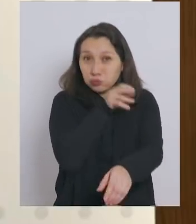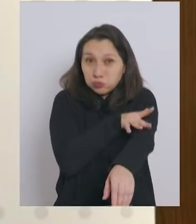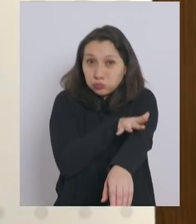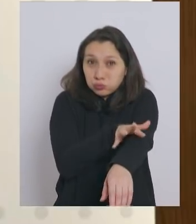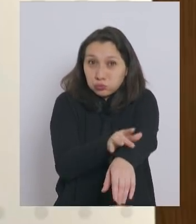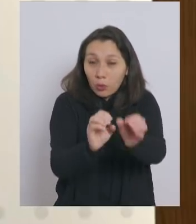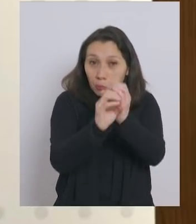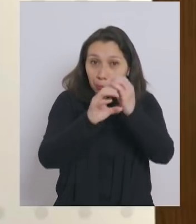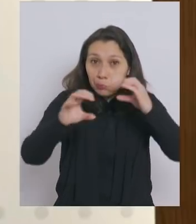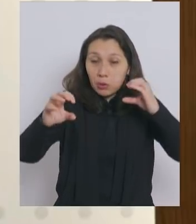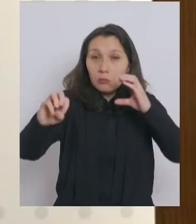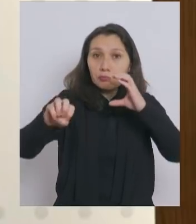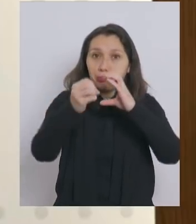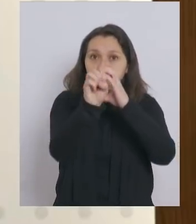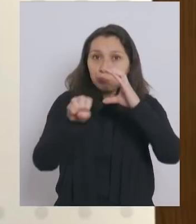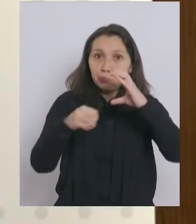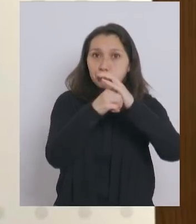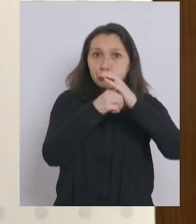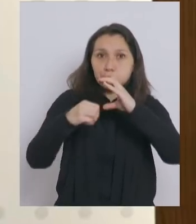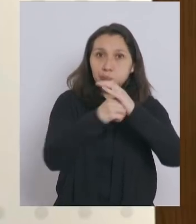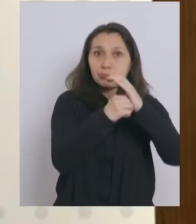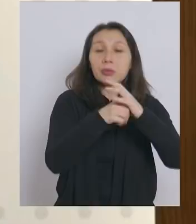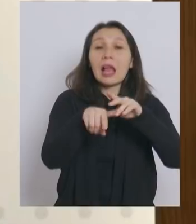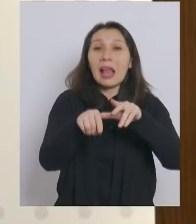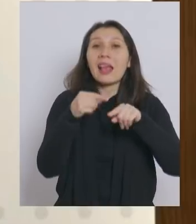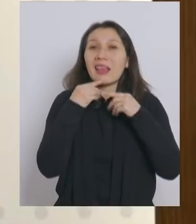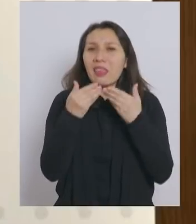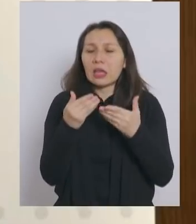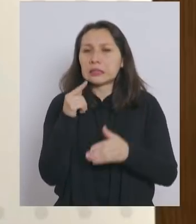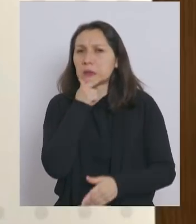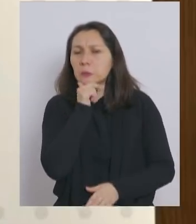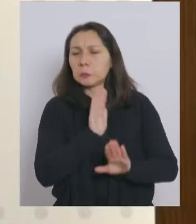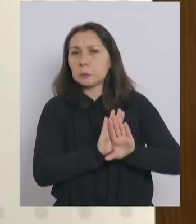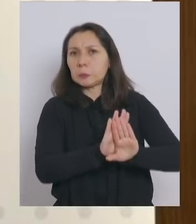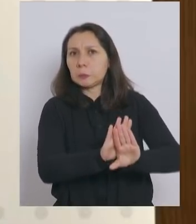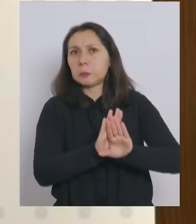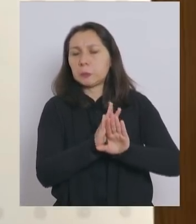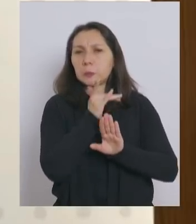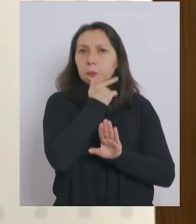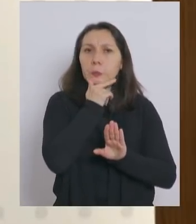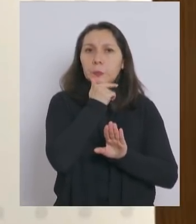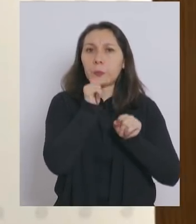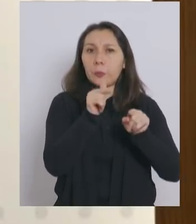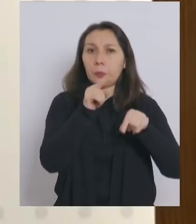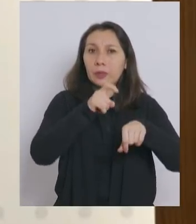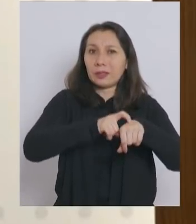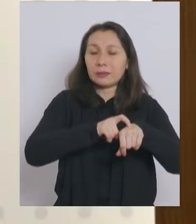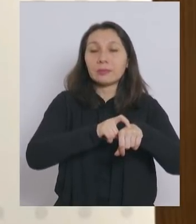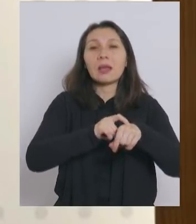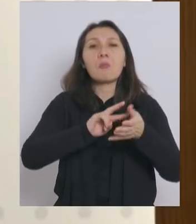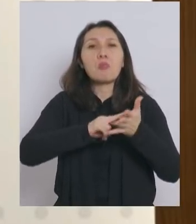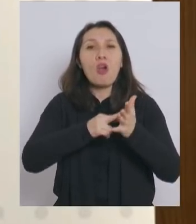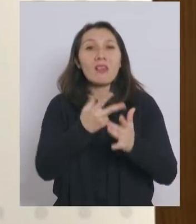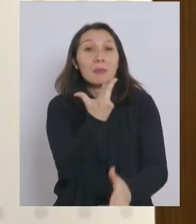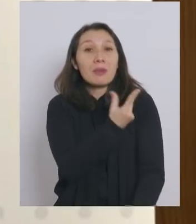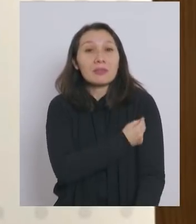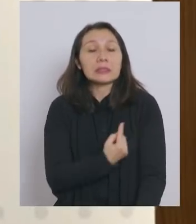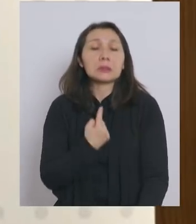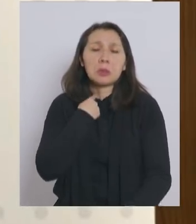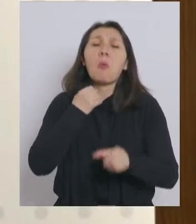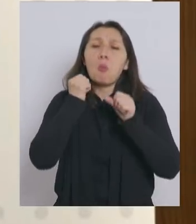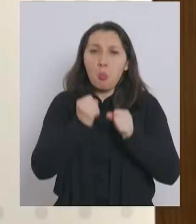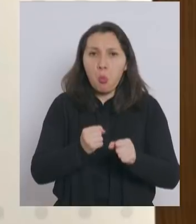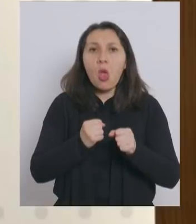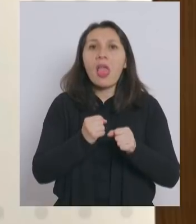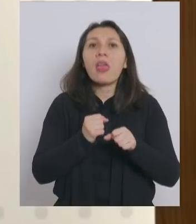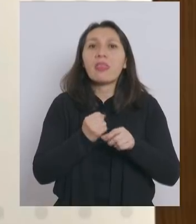trombocitopenia que produce trombo, que ha sido bastante cuestionada este último tiempo, es una reacción adversa que es tratable,